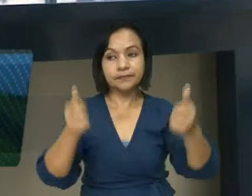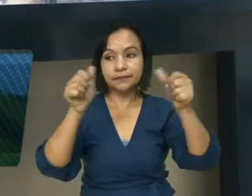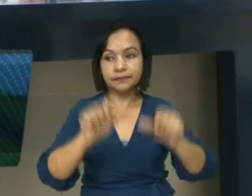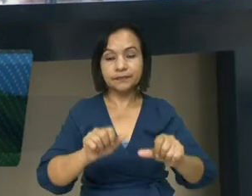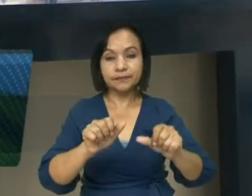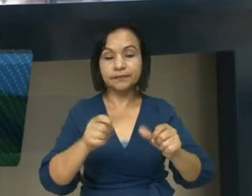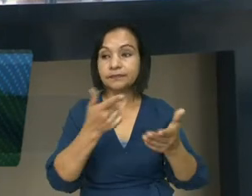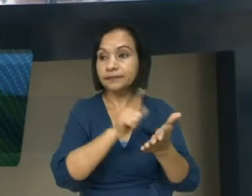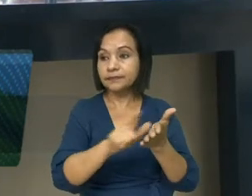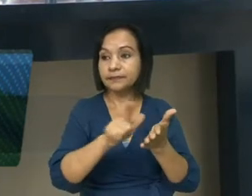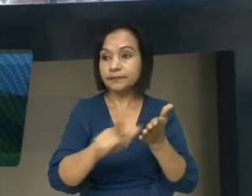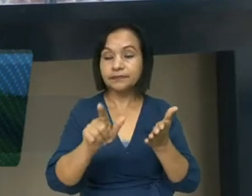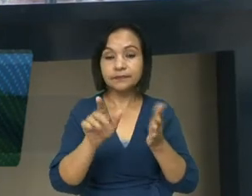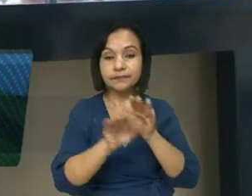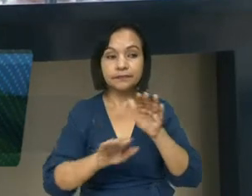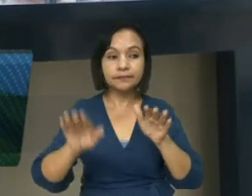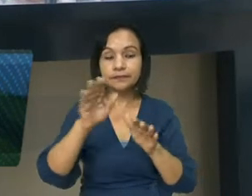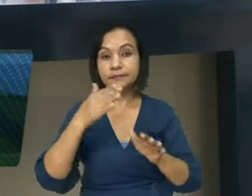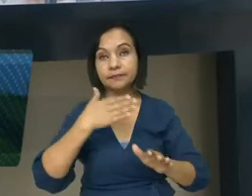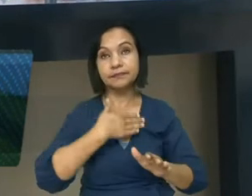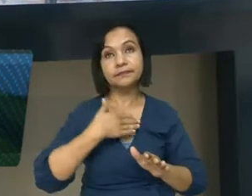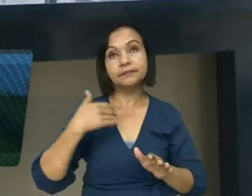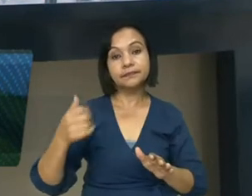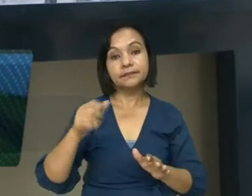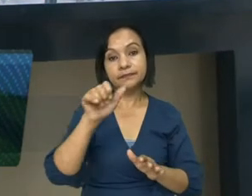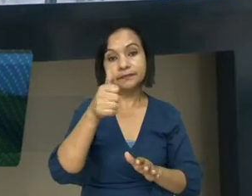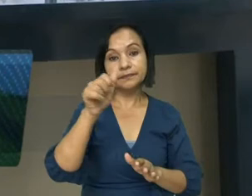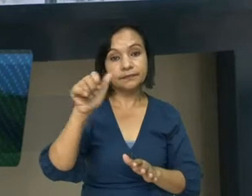y en saneamiento estamos un poco mejor, estamos hablando del